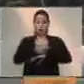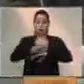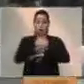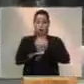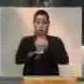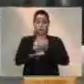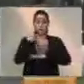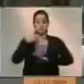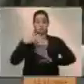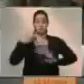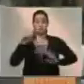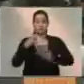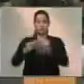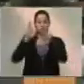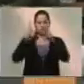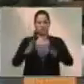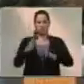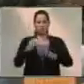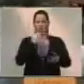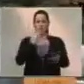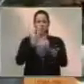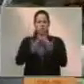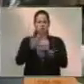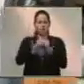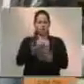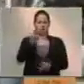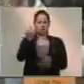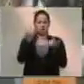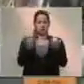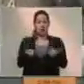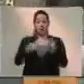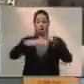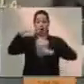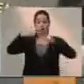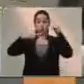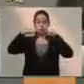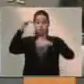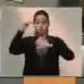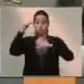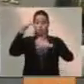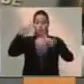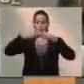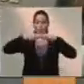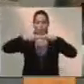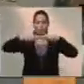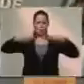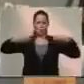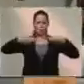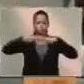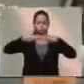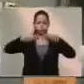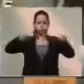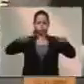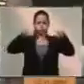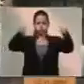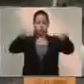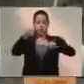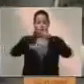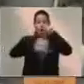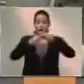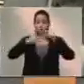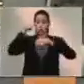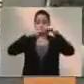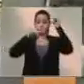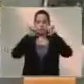Al parecer los estudiantes están reclamando en este momento la construcción de unos portones que se van a instalar acá en